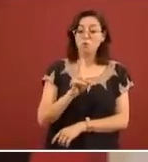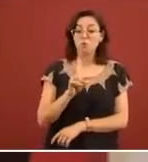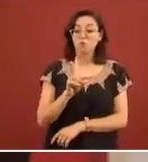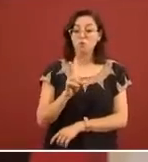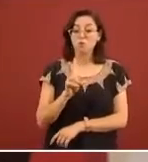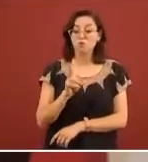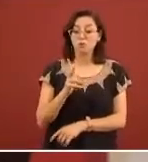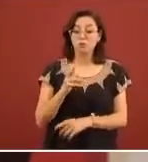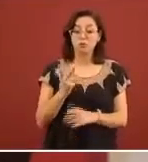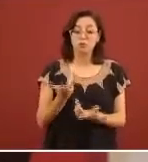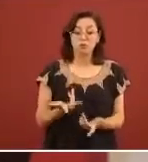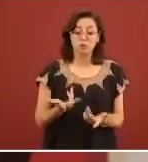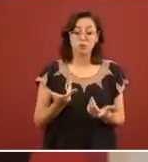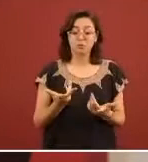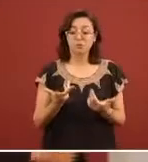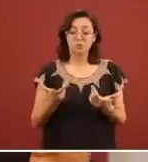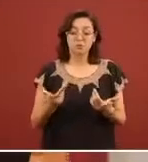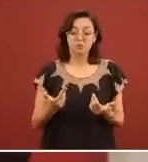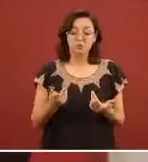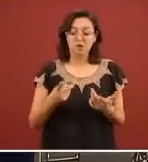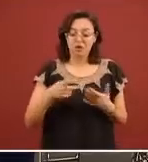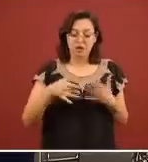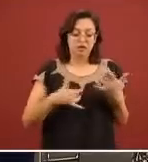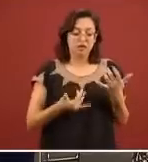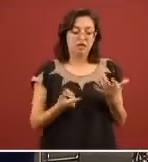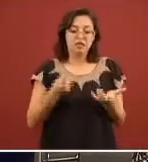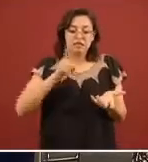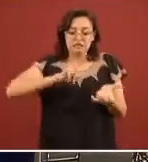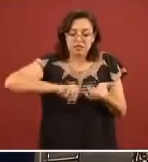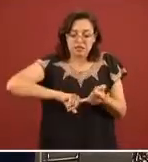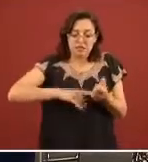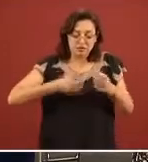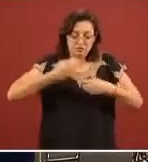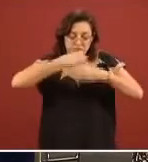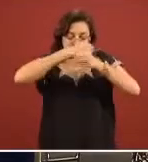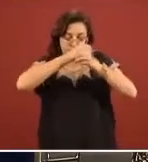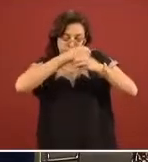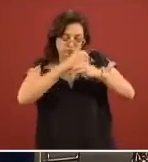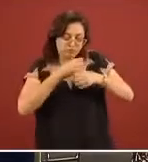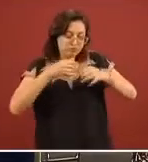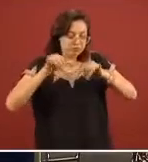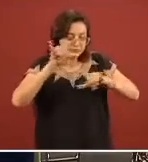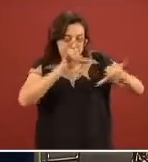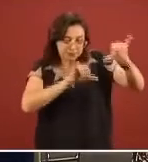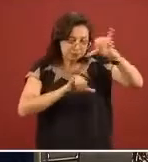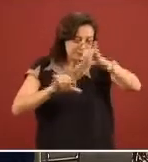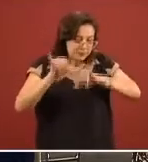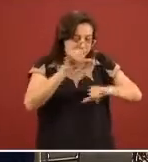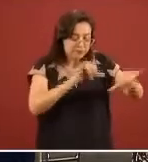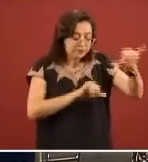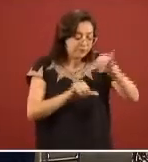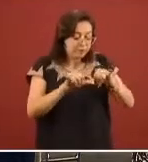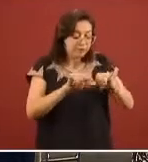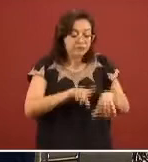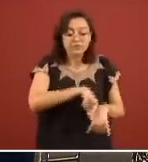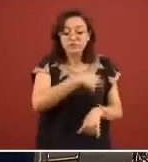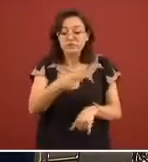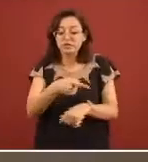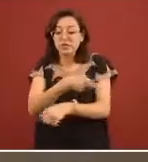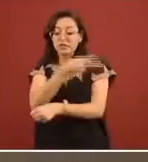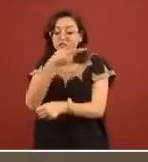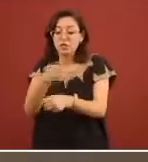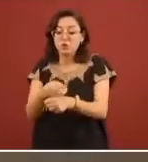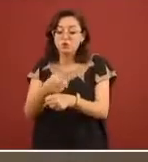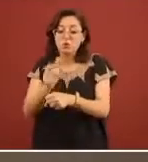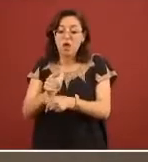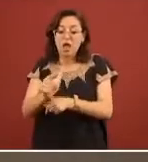con condiciones no vivas, esto se llama estudios in vitro. Después se puede hacer experimentación con animales,